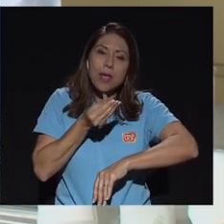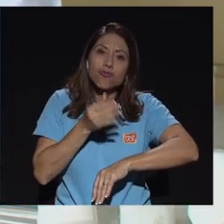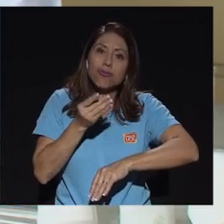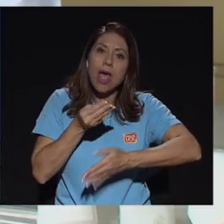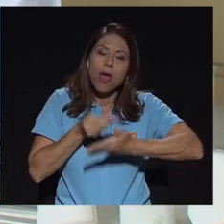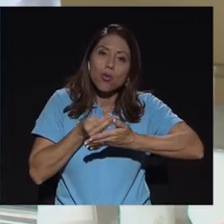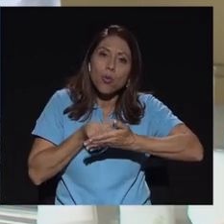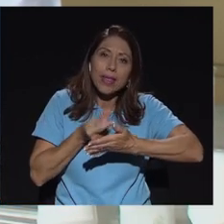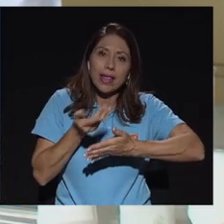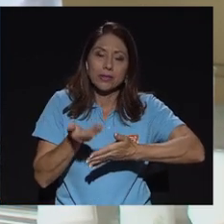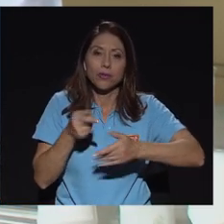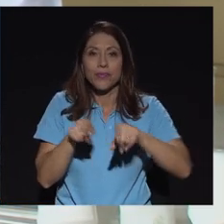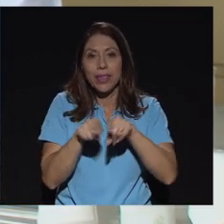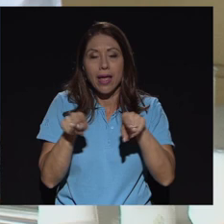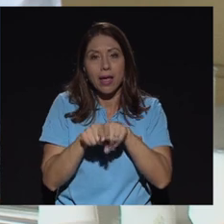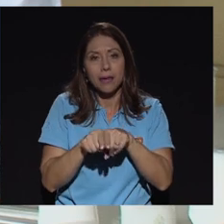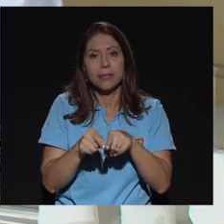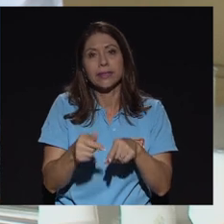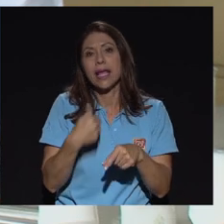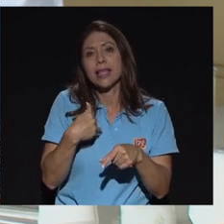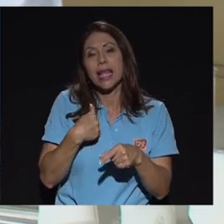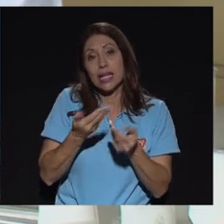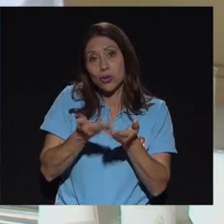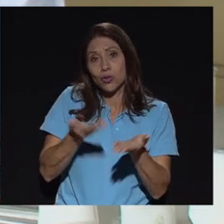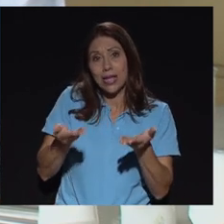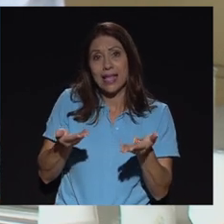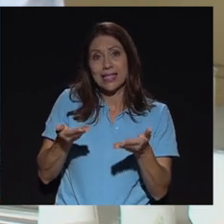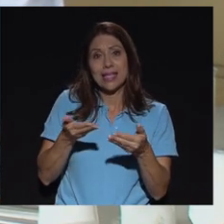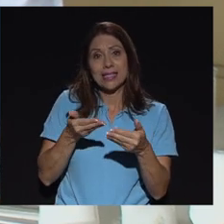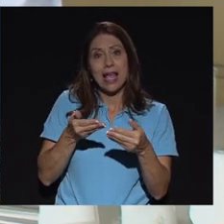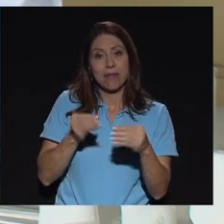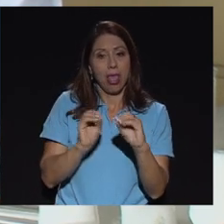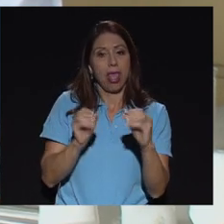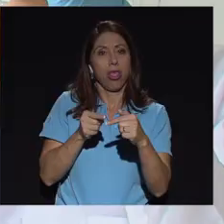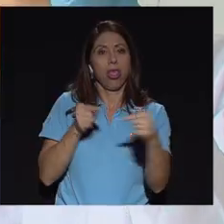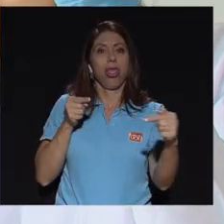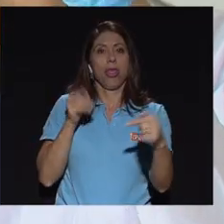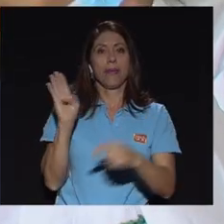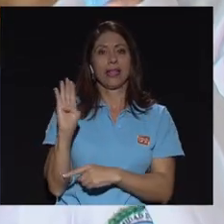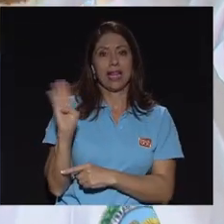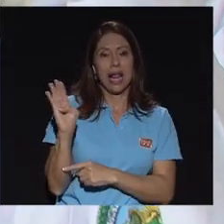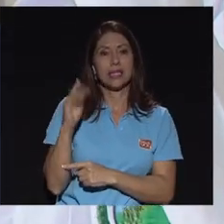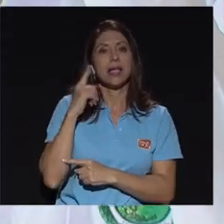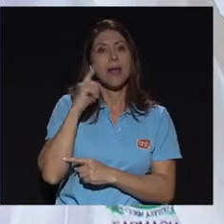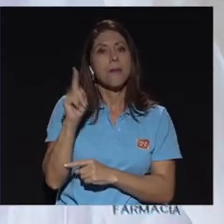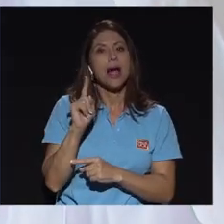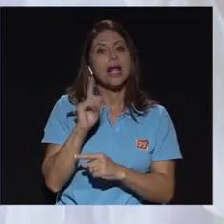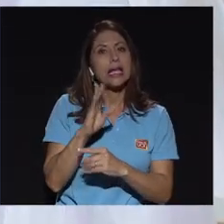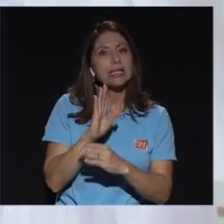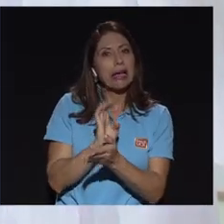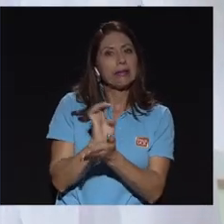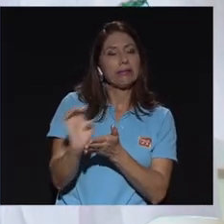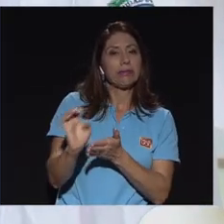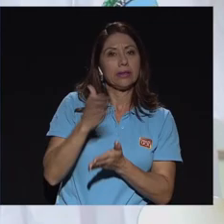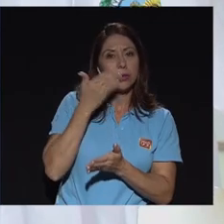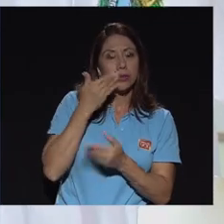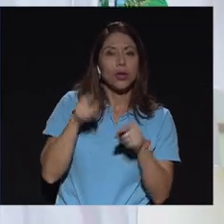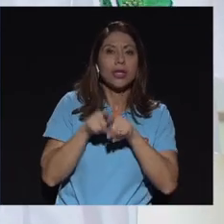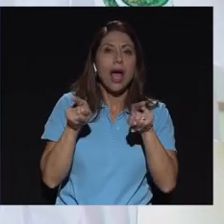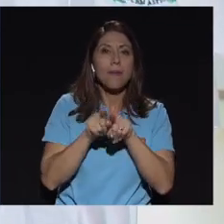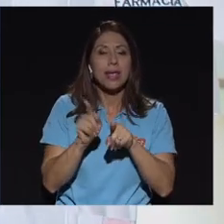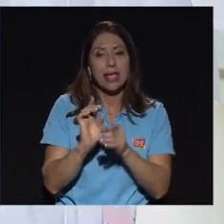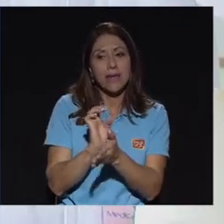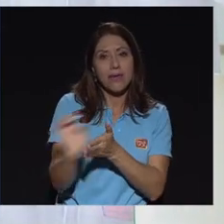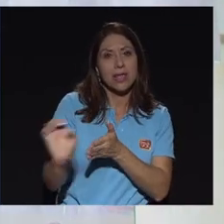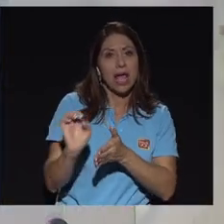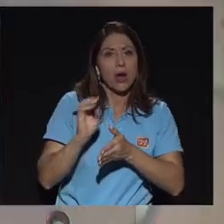además ofrece humectación. Además de eso tiene sustancias antibacteriales que ofrecen un efecto desodorante aparte de ser